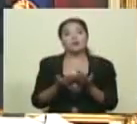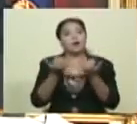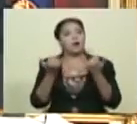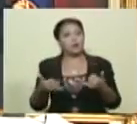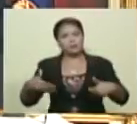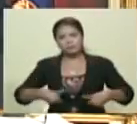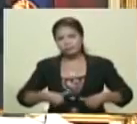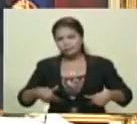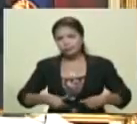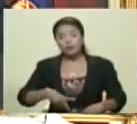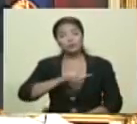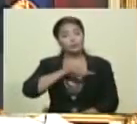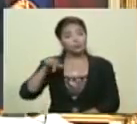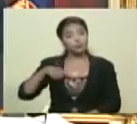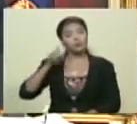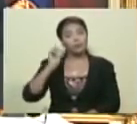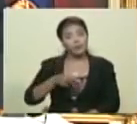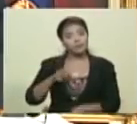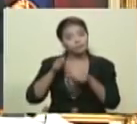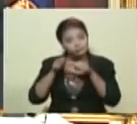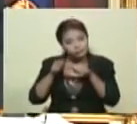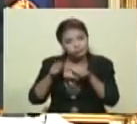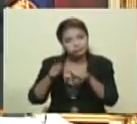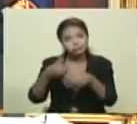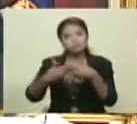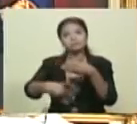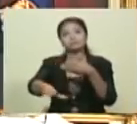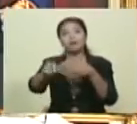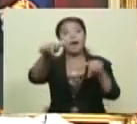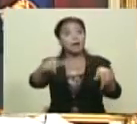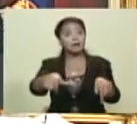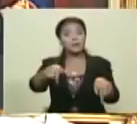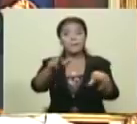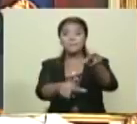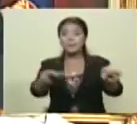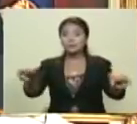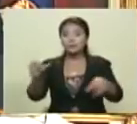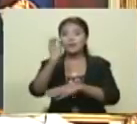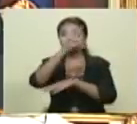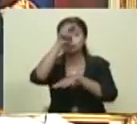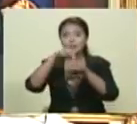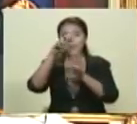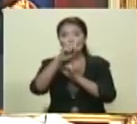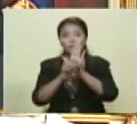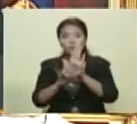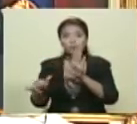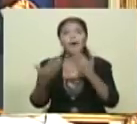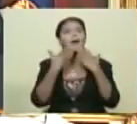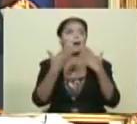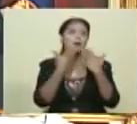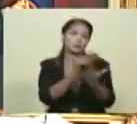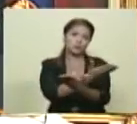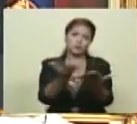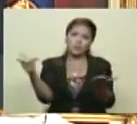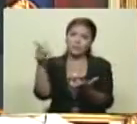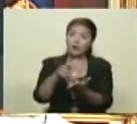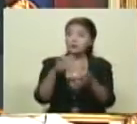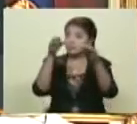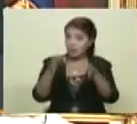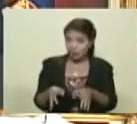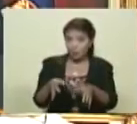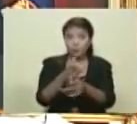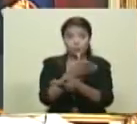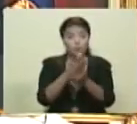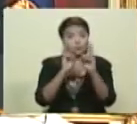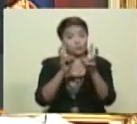nosotros debemos hacerlo sostenible. Aquí están miembros de la Asamblea Nacional Constituyente, yo les agradezco su presencia. Seguramente será un